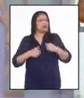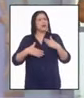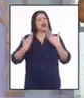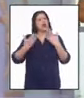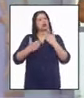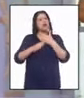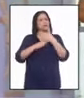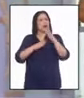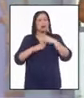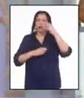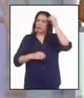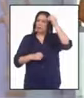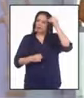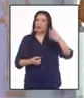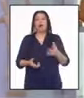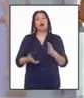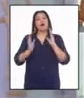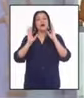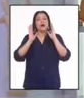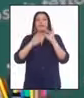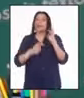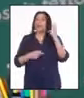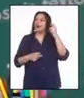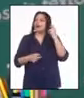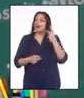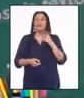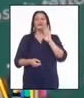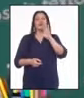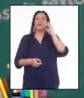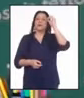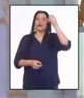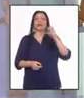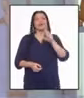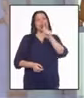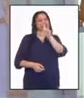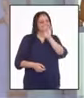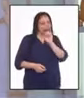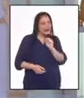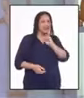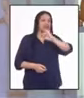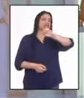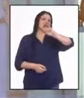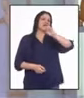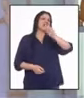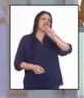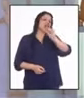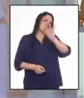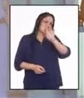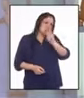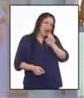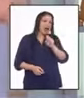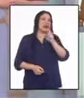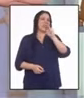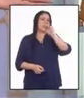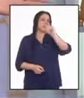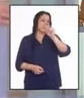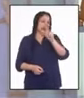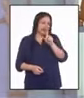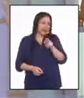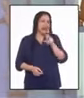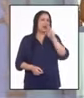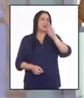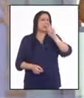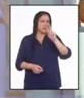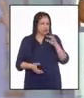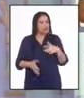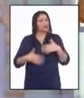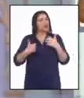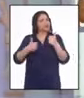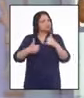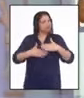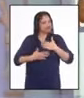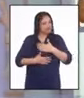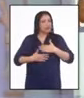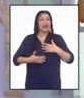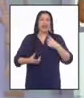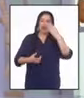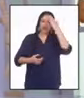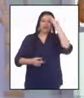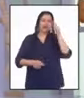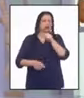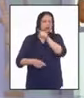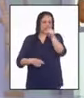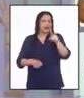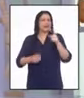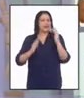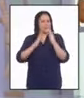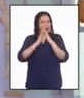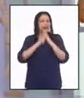tema. Escuchar a Lenin, Juliana, María y Víctor fue muy gratificante. Además, estoy segura que muchos y muchas en sus casas